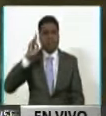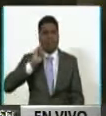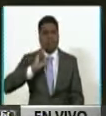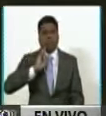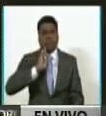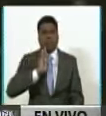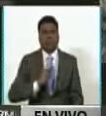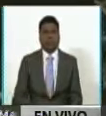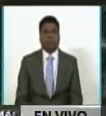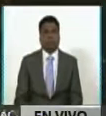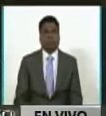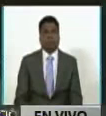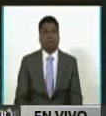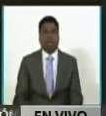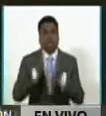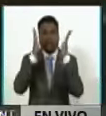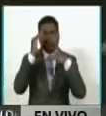¡Atención!